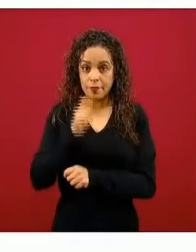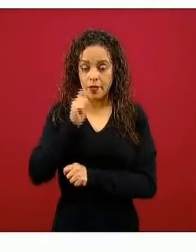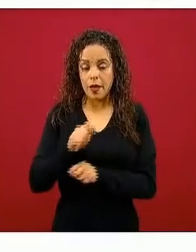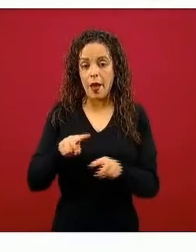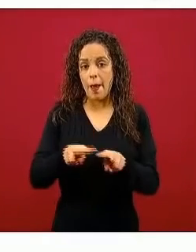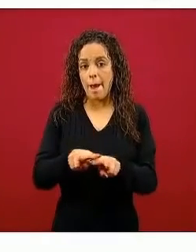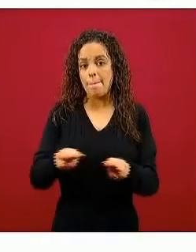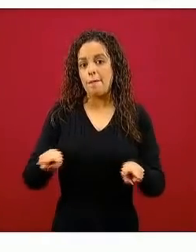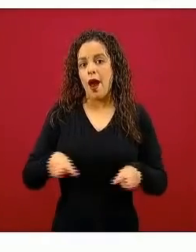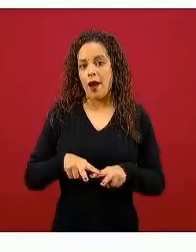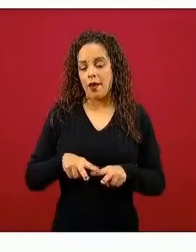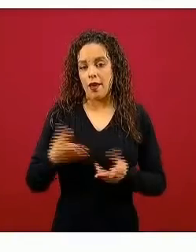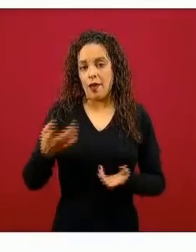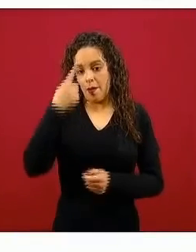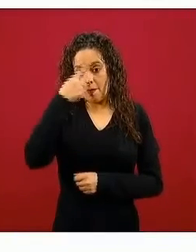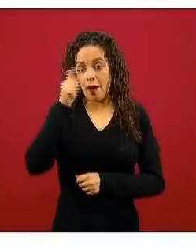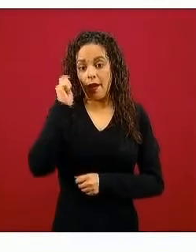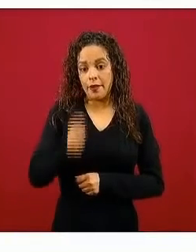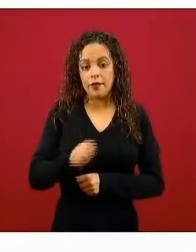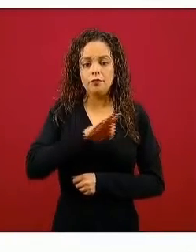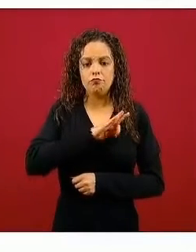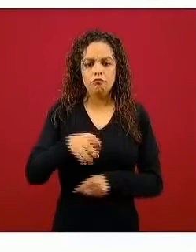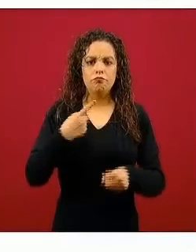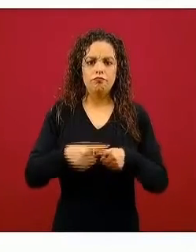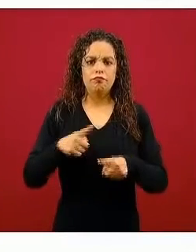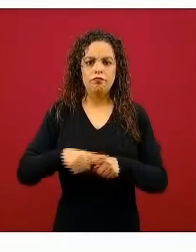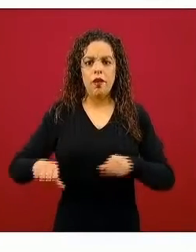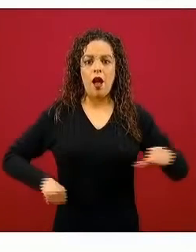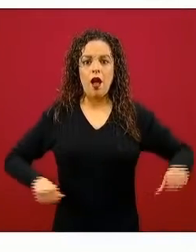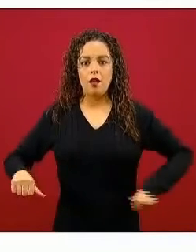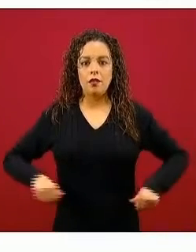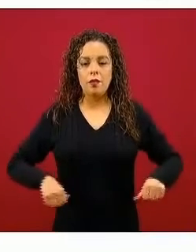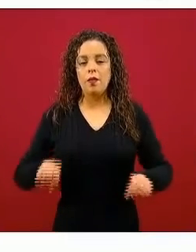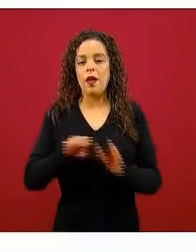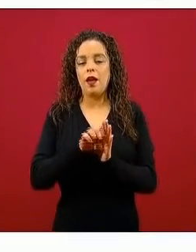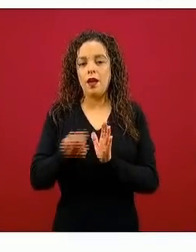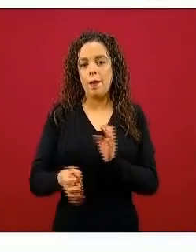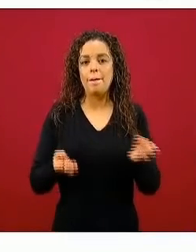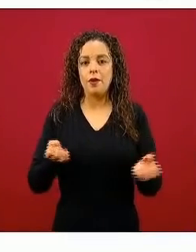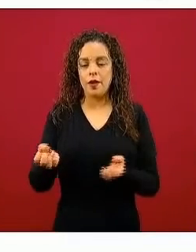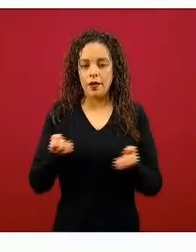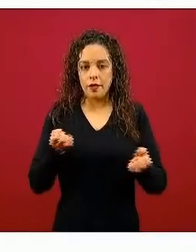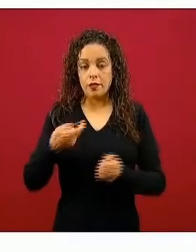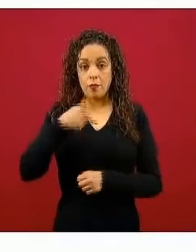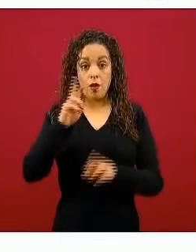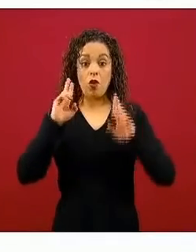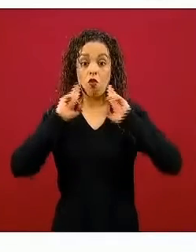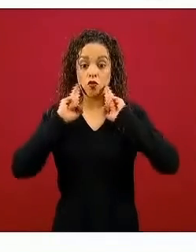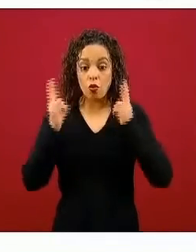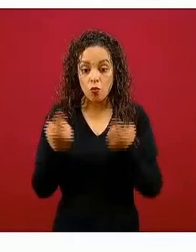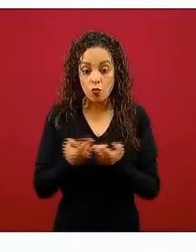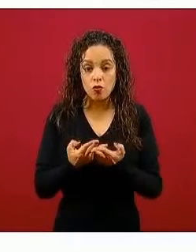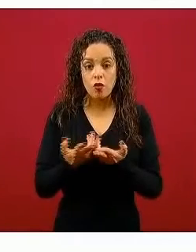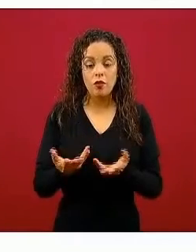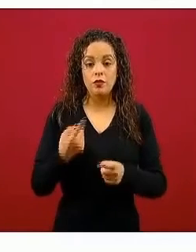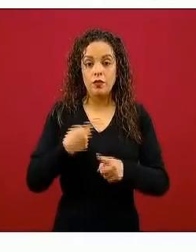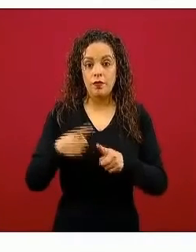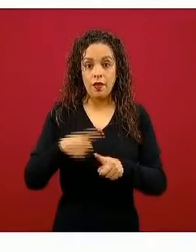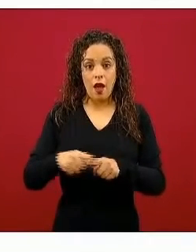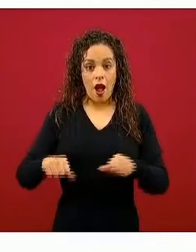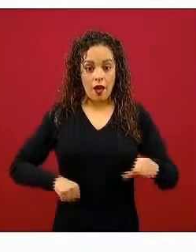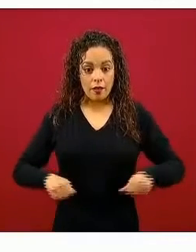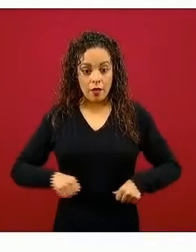puedan realizar actividad física, más no congregaciones, más no reuniones, más no actividades en las